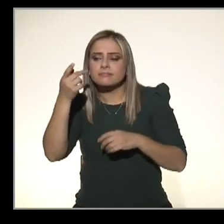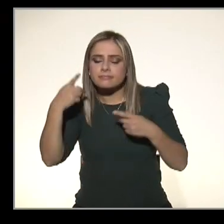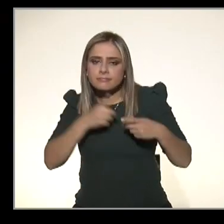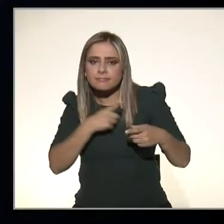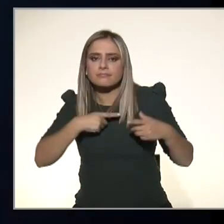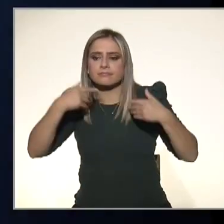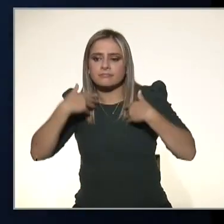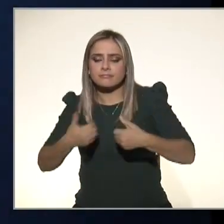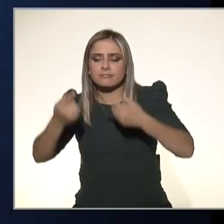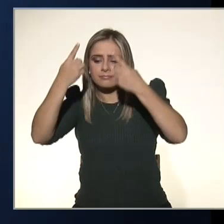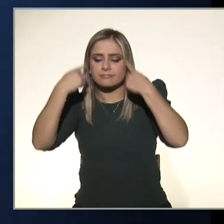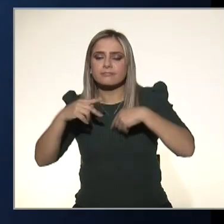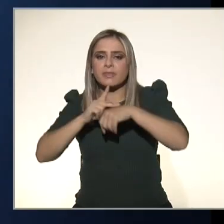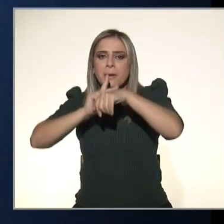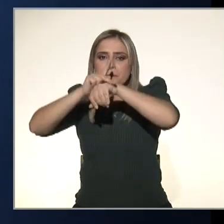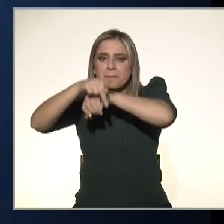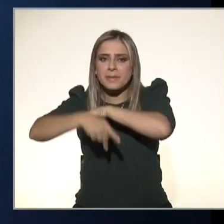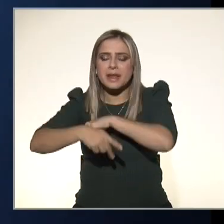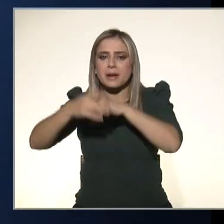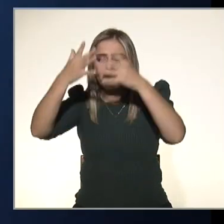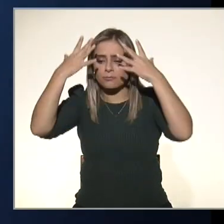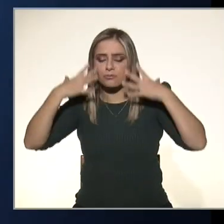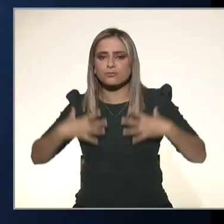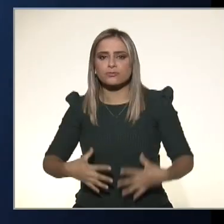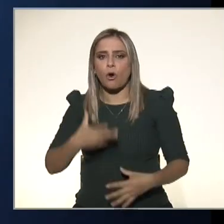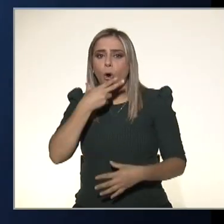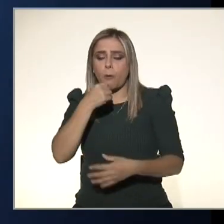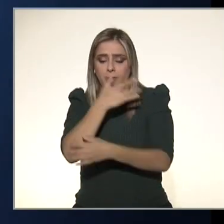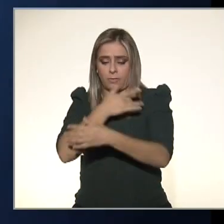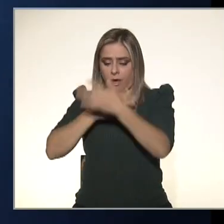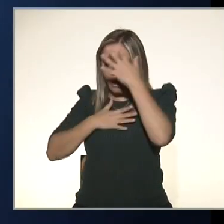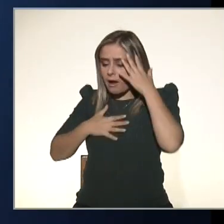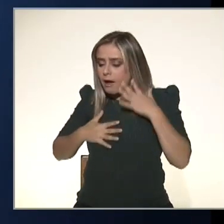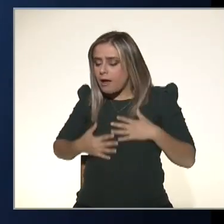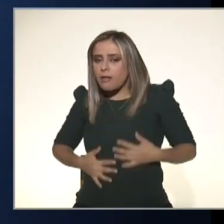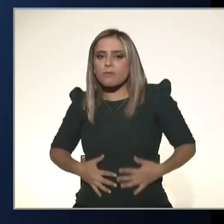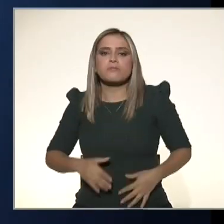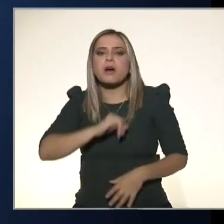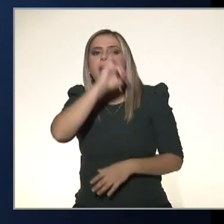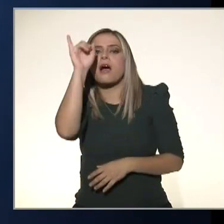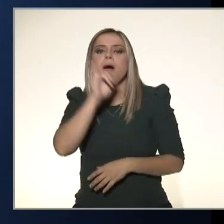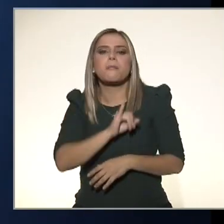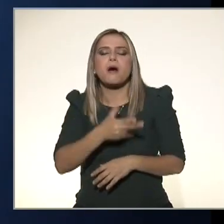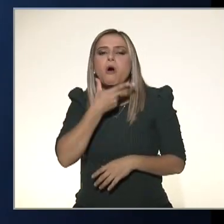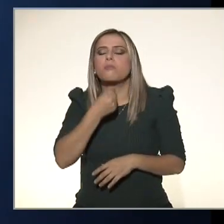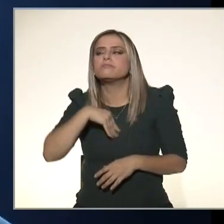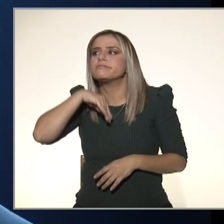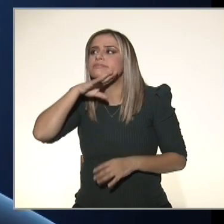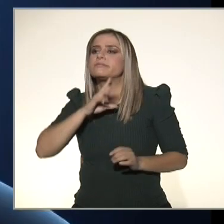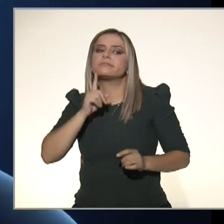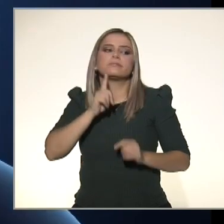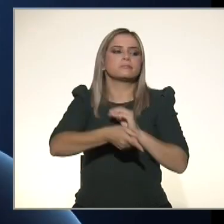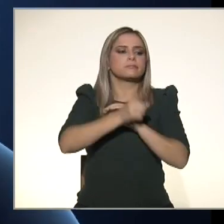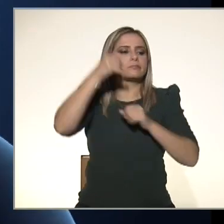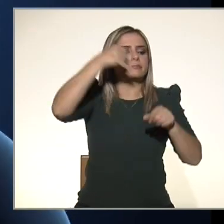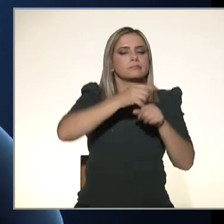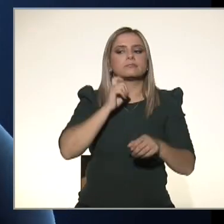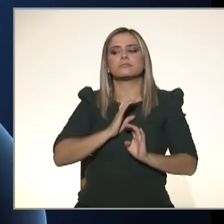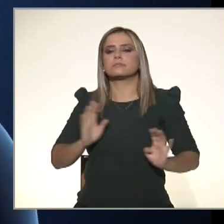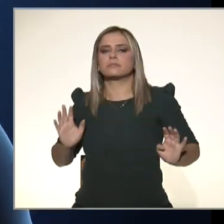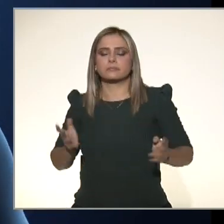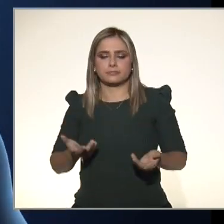Los varones no nos conocemos la piel, no nos tocamos. Y en cuestión de la salud sexual como salud